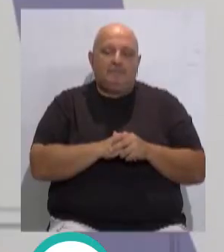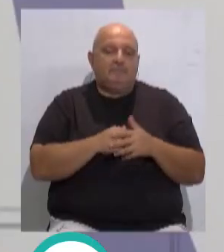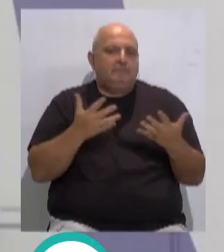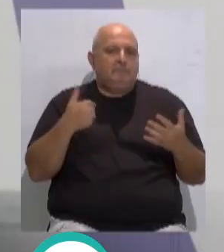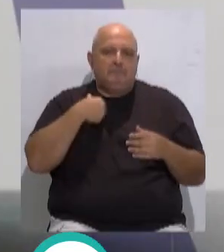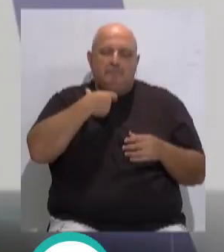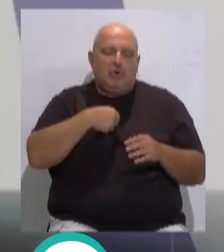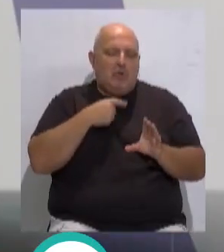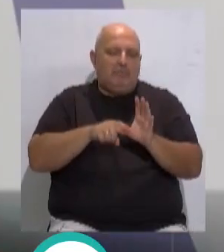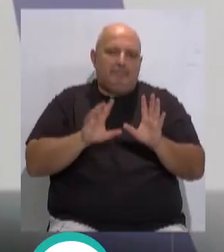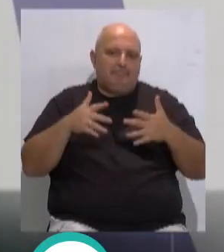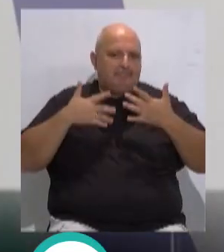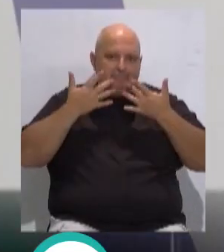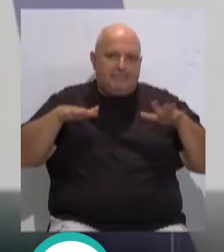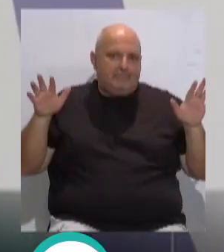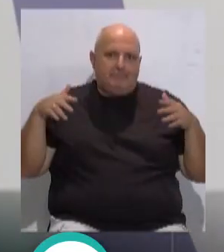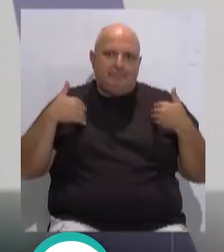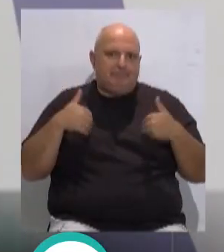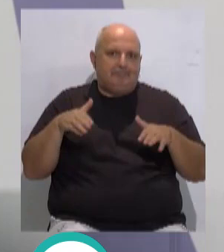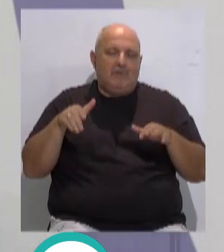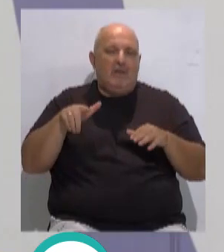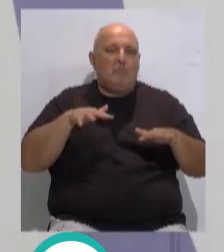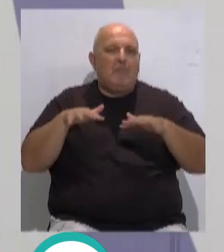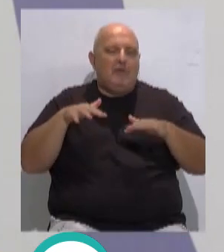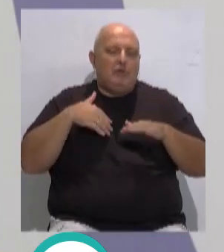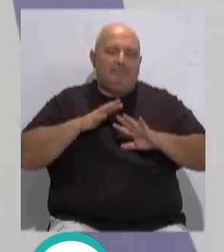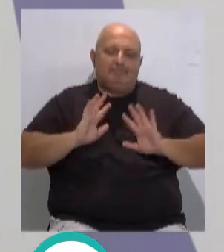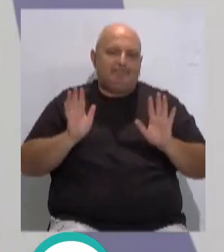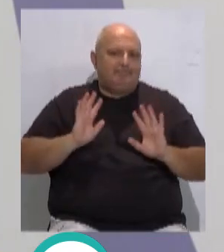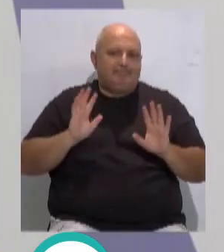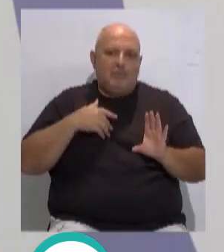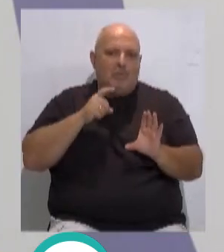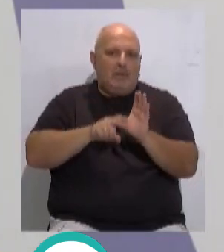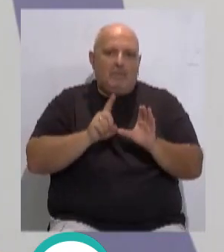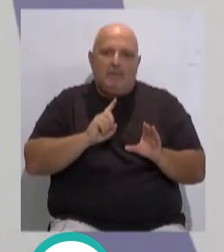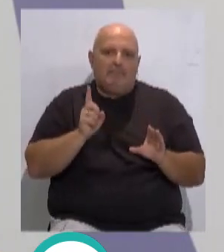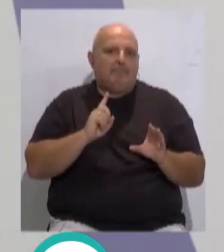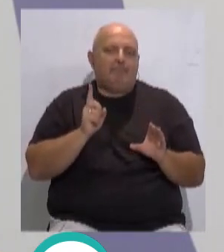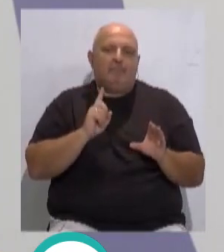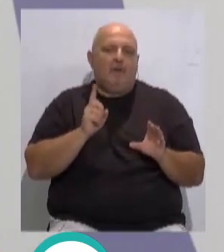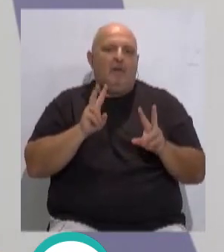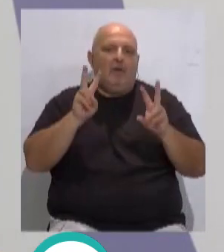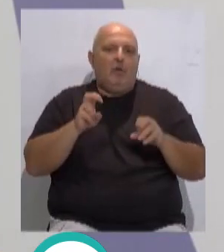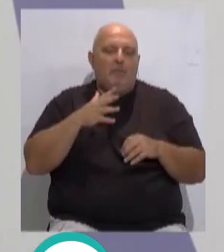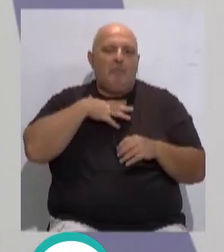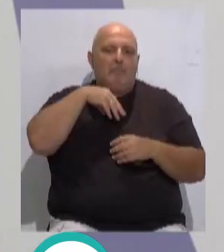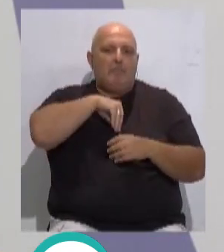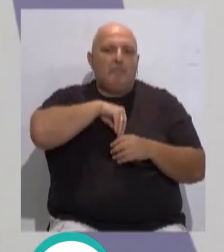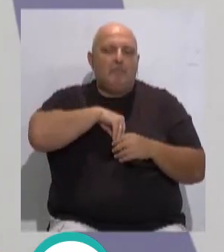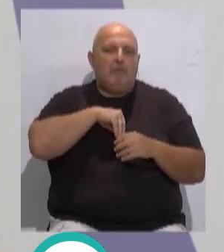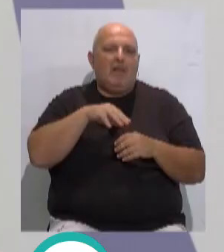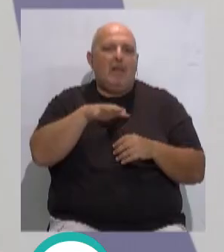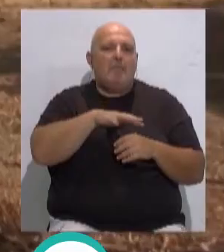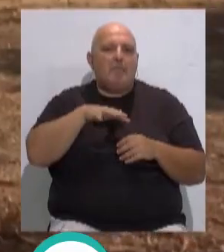Que no voy a entrar. En ese movimiento ya les he dicho que no voy a entrar porque no es en un